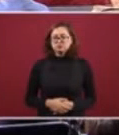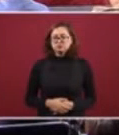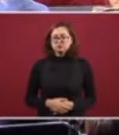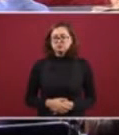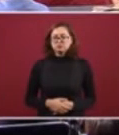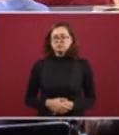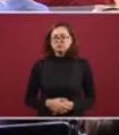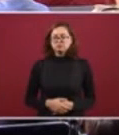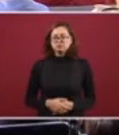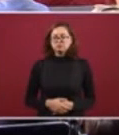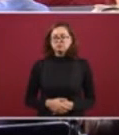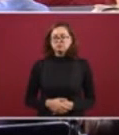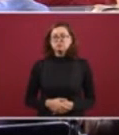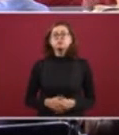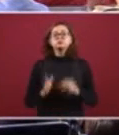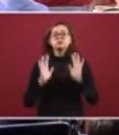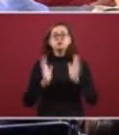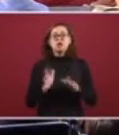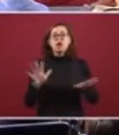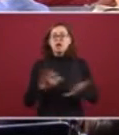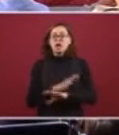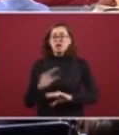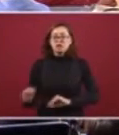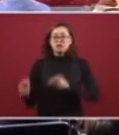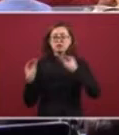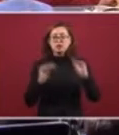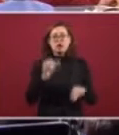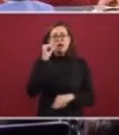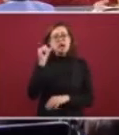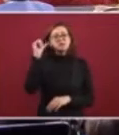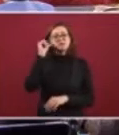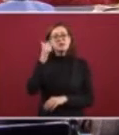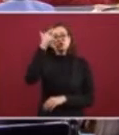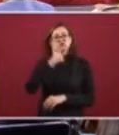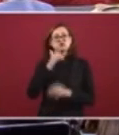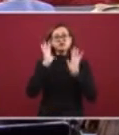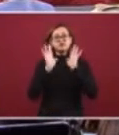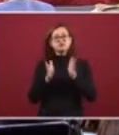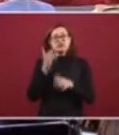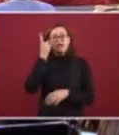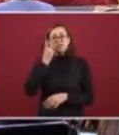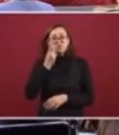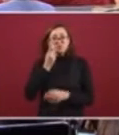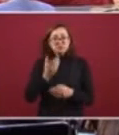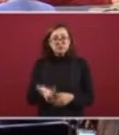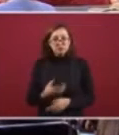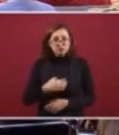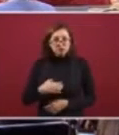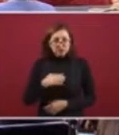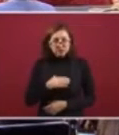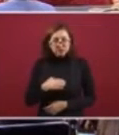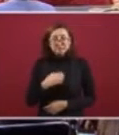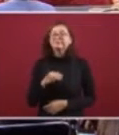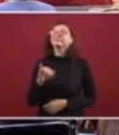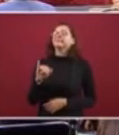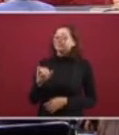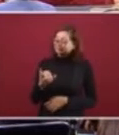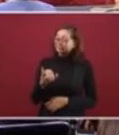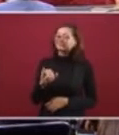¿Cuándo se cambia Palacio? Ya estoy. Ya dormí anoche aquí. ¿Y está contento? Sí.